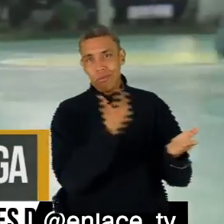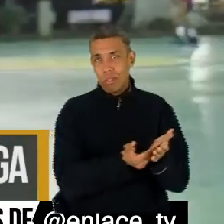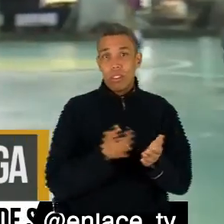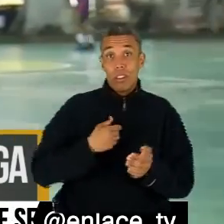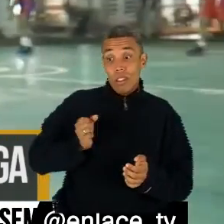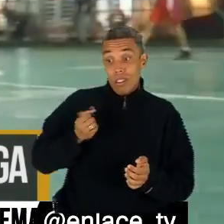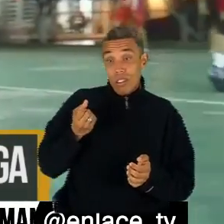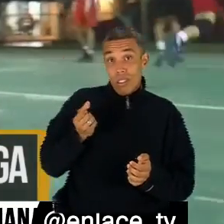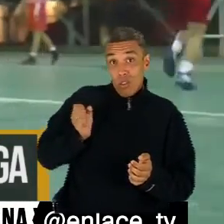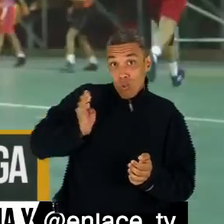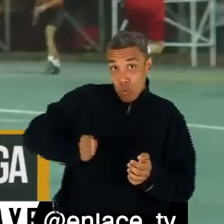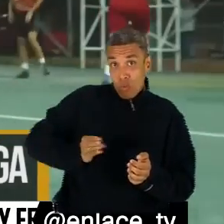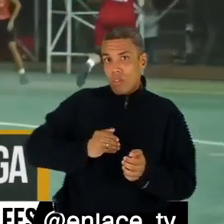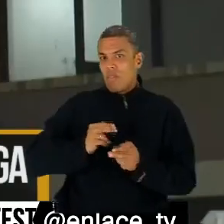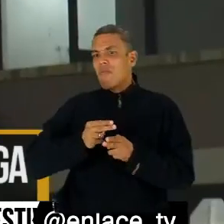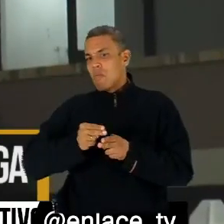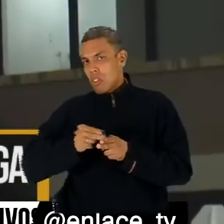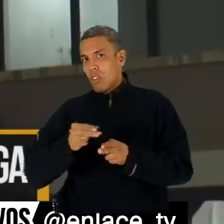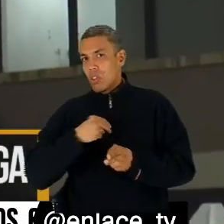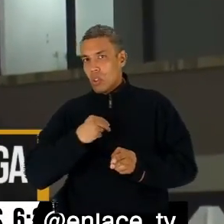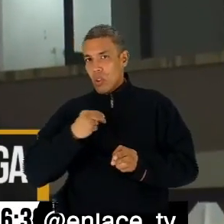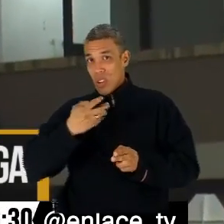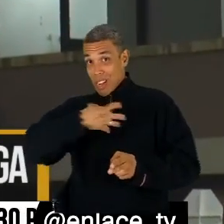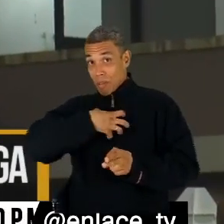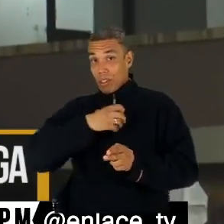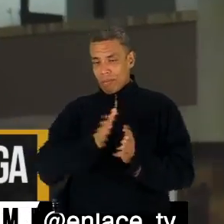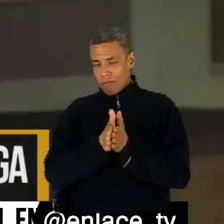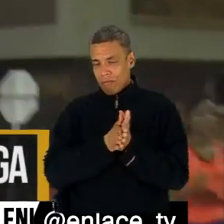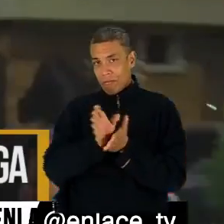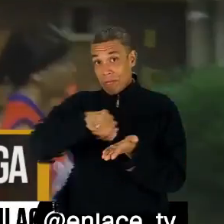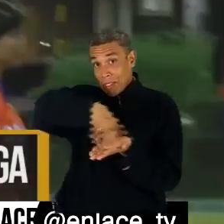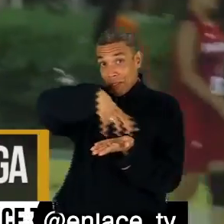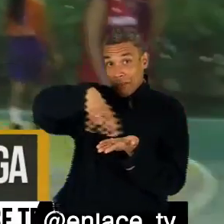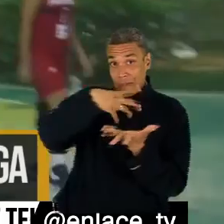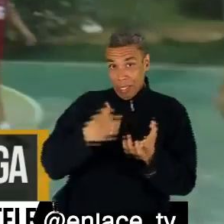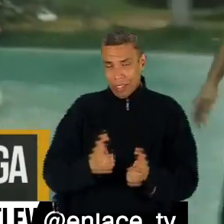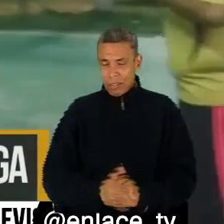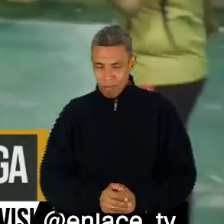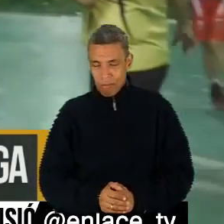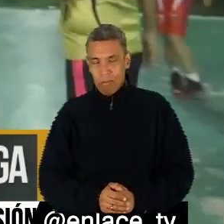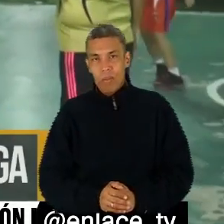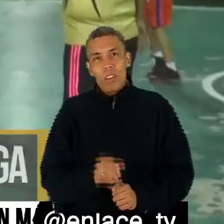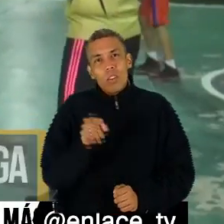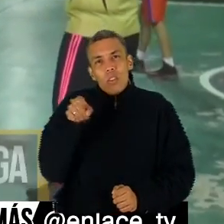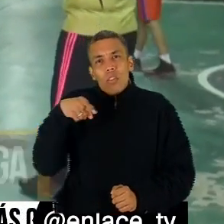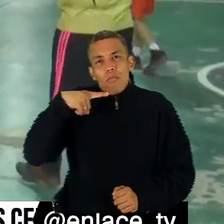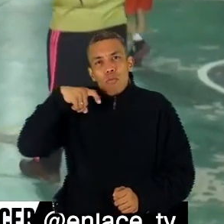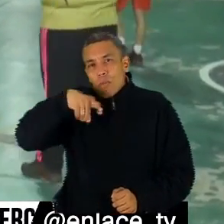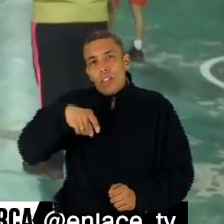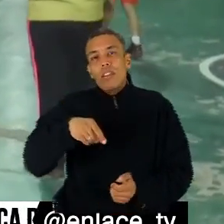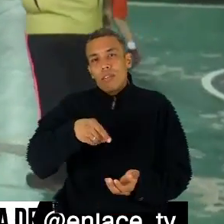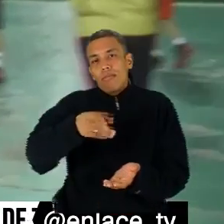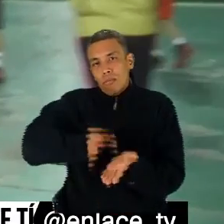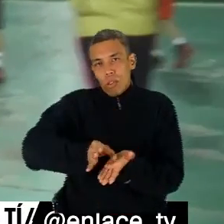equipo y traer buenos resultados para Barranca Bermeja. El torneo departamental se disputará en el Parque de los Niños de la ciudad de